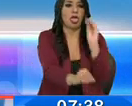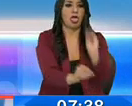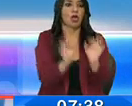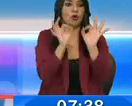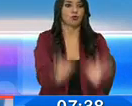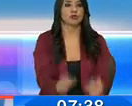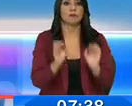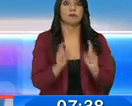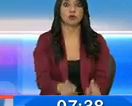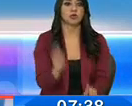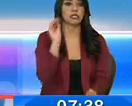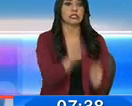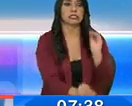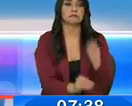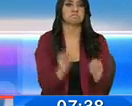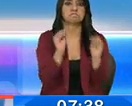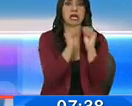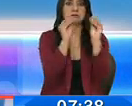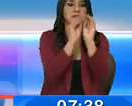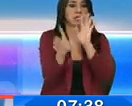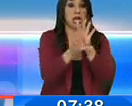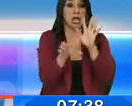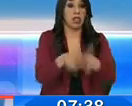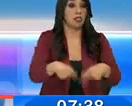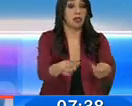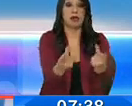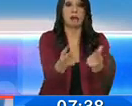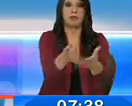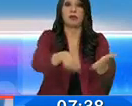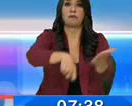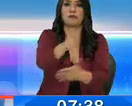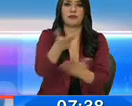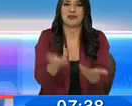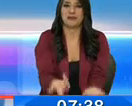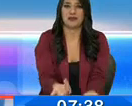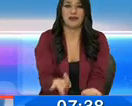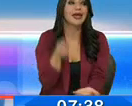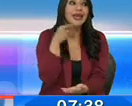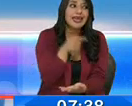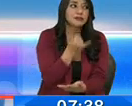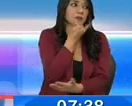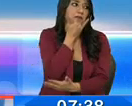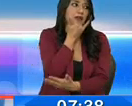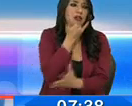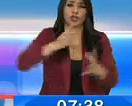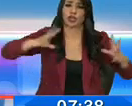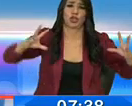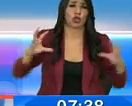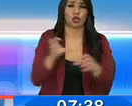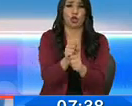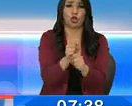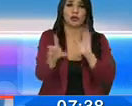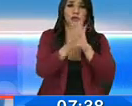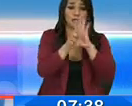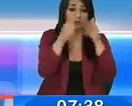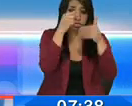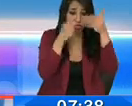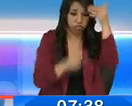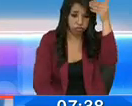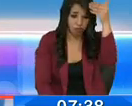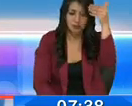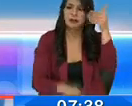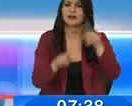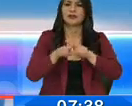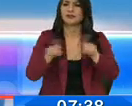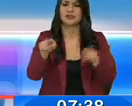de procesar todas estas necesidades que se iban teniendo en el camino y mandarnos todo este conjunto de cosas que realmente no tienen nada